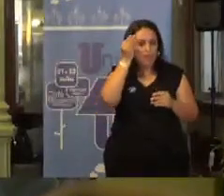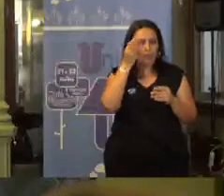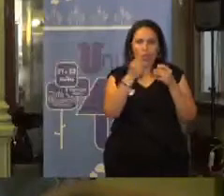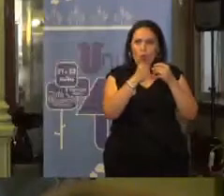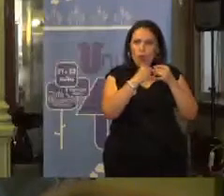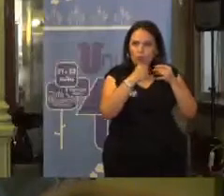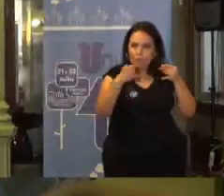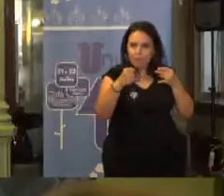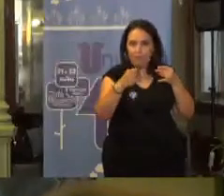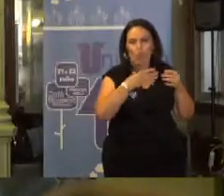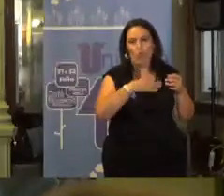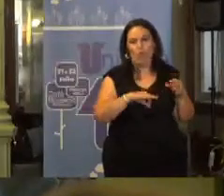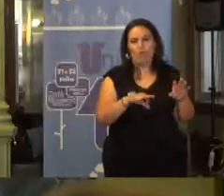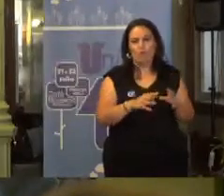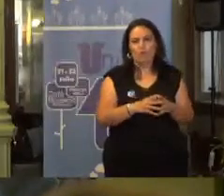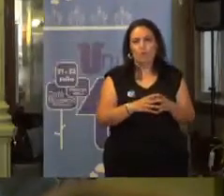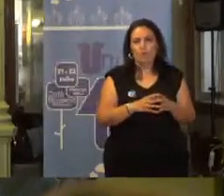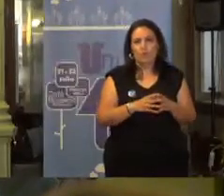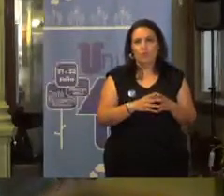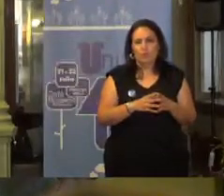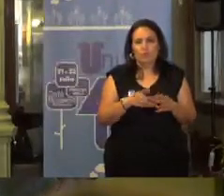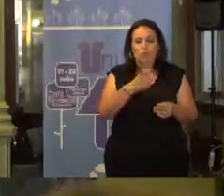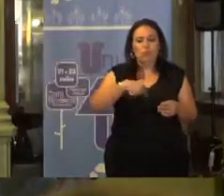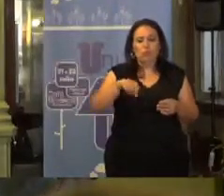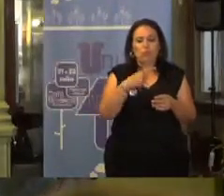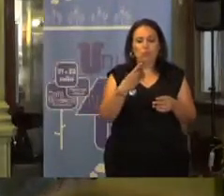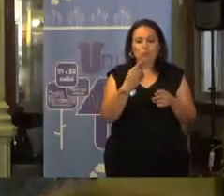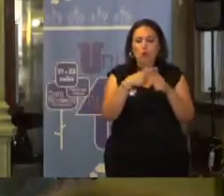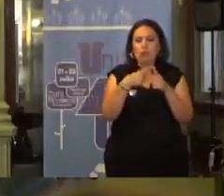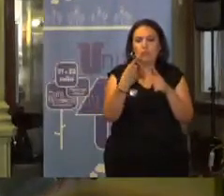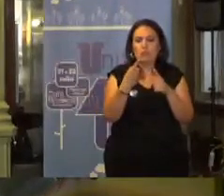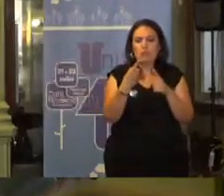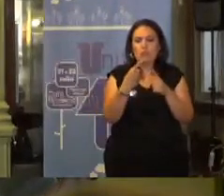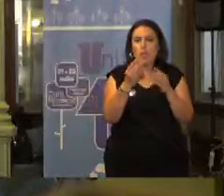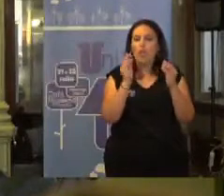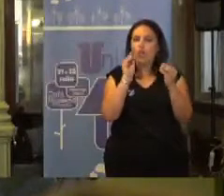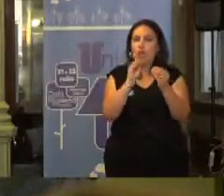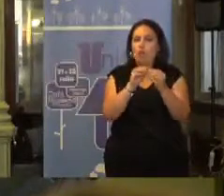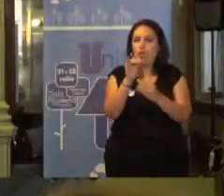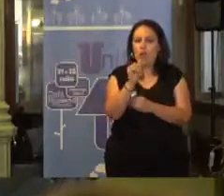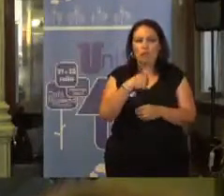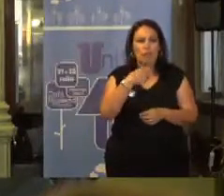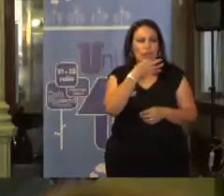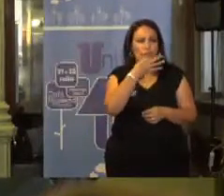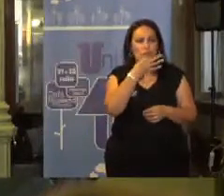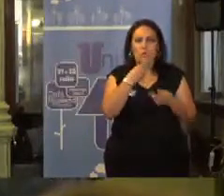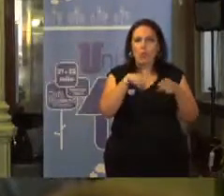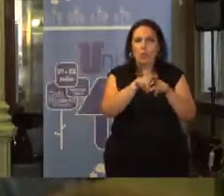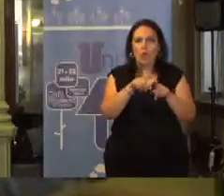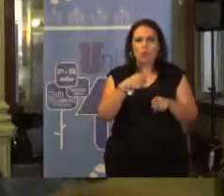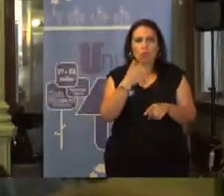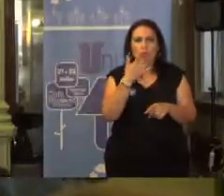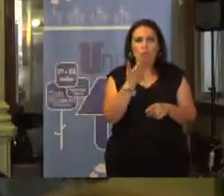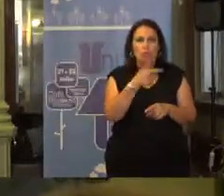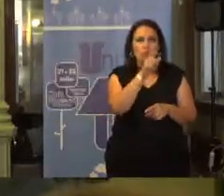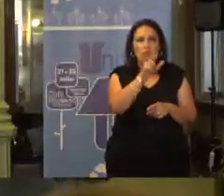no que haxa coincidencias. O discurso é igual. Eu escoito falar